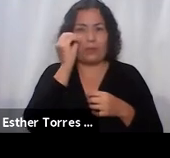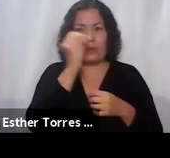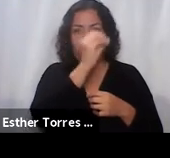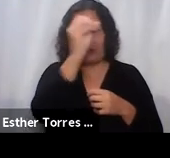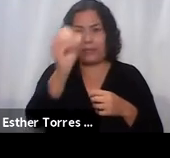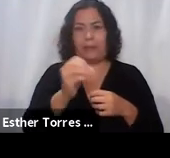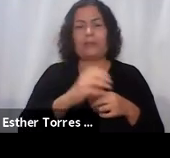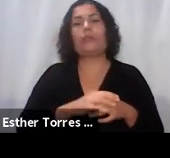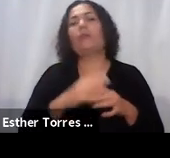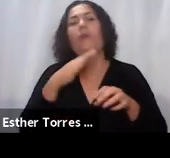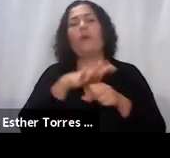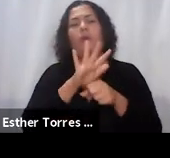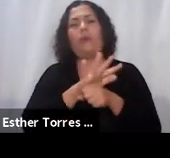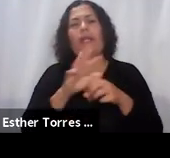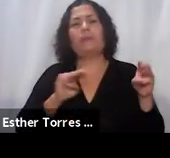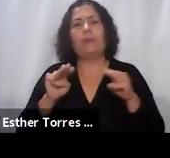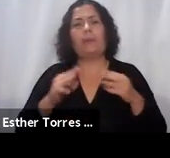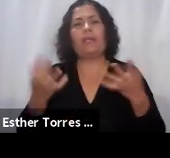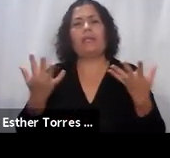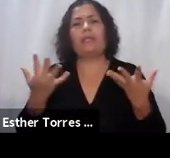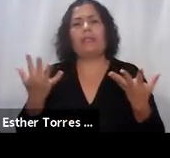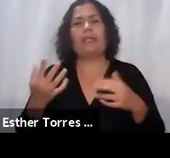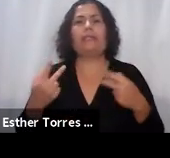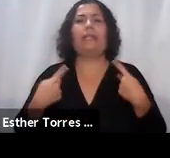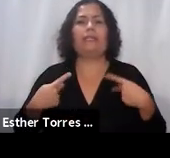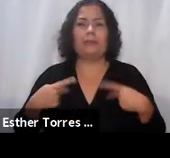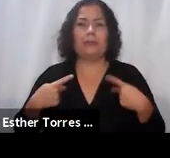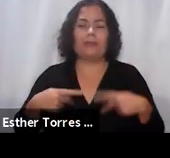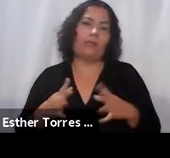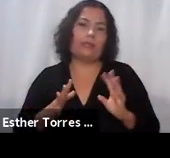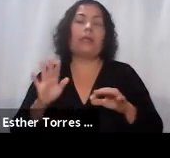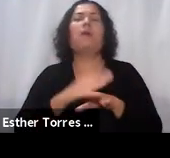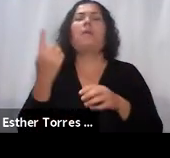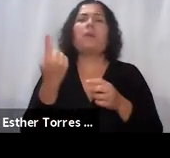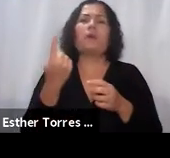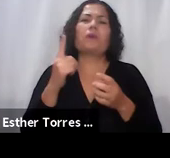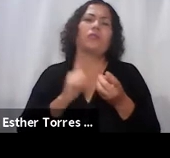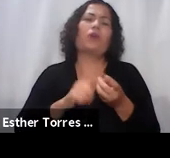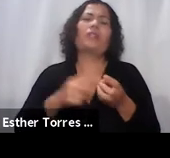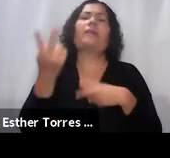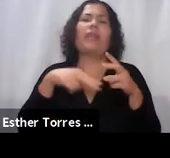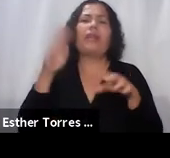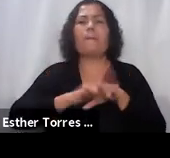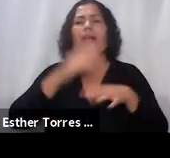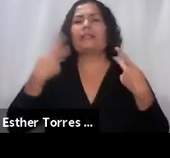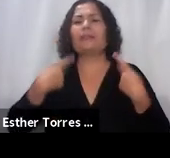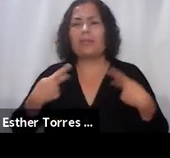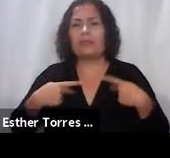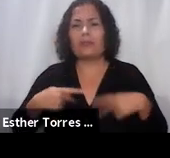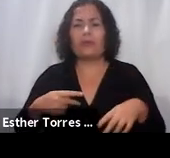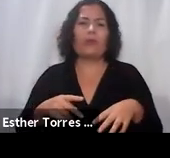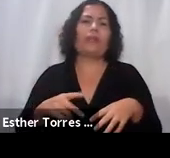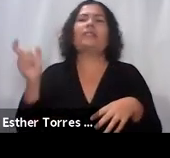los peatones, ¿no? Que normalmente por dónde circulaban y qué tantas personas